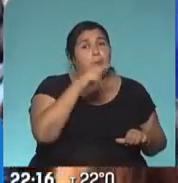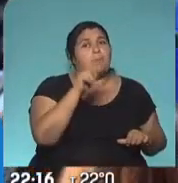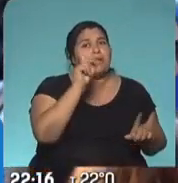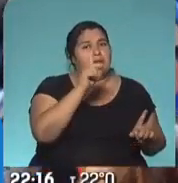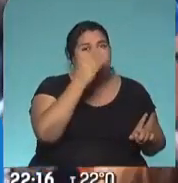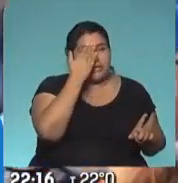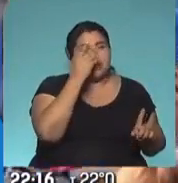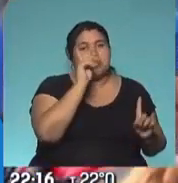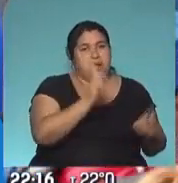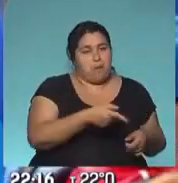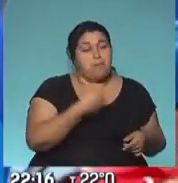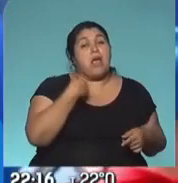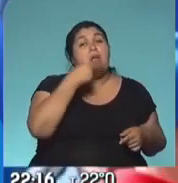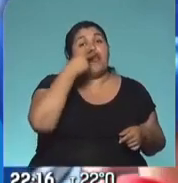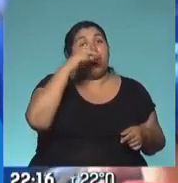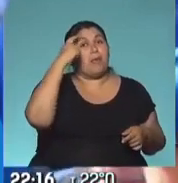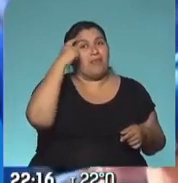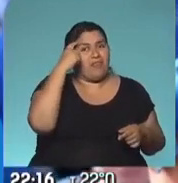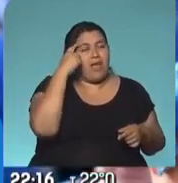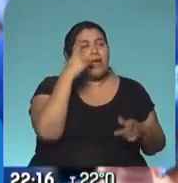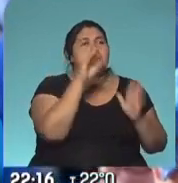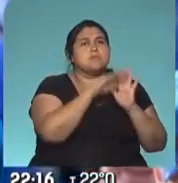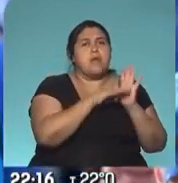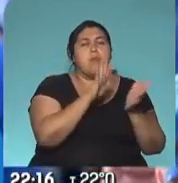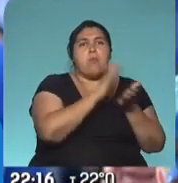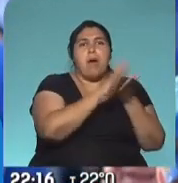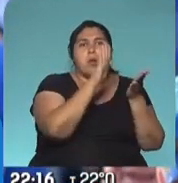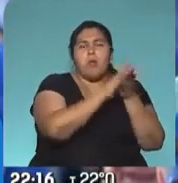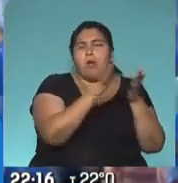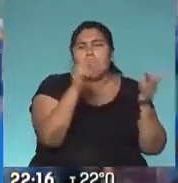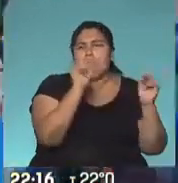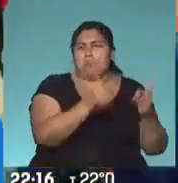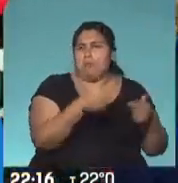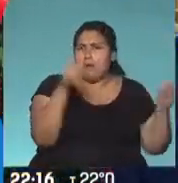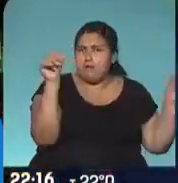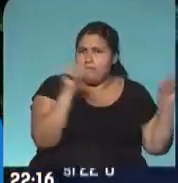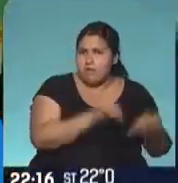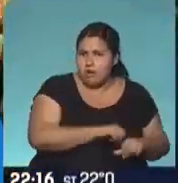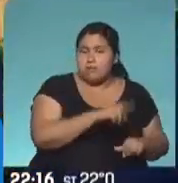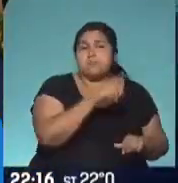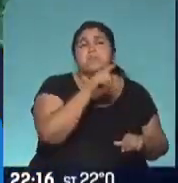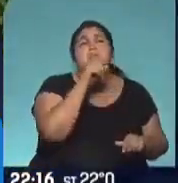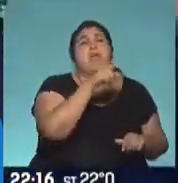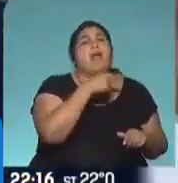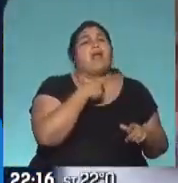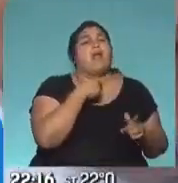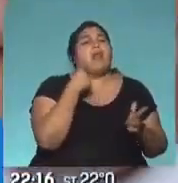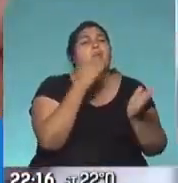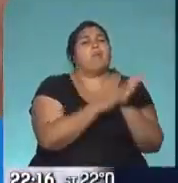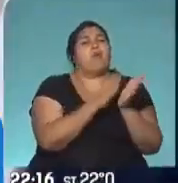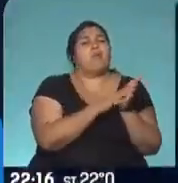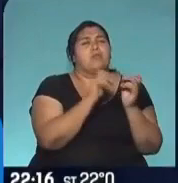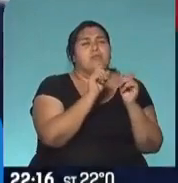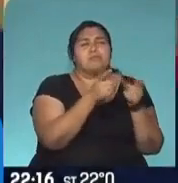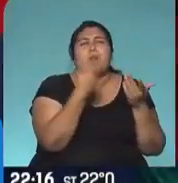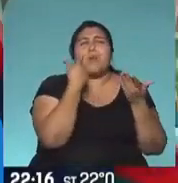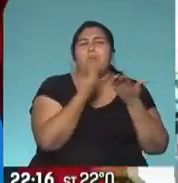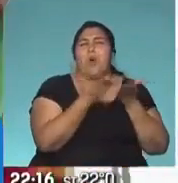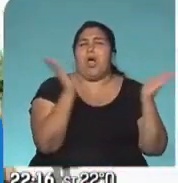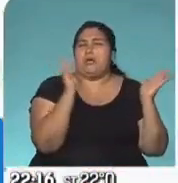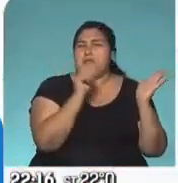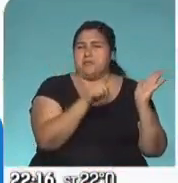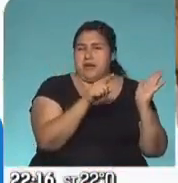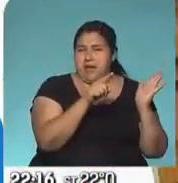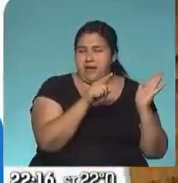y del 2010 con programas moderados. Es decir, si el laborismo ofrece una propuesta de centro, una propuesta a lo Tony Blair, era Gordon